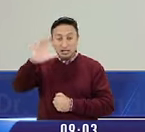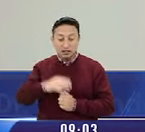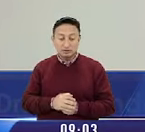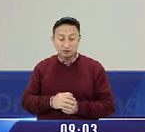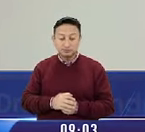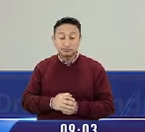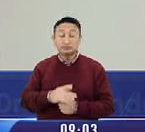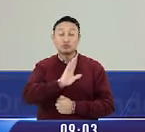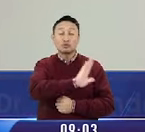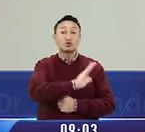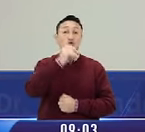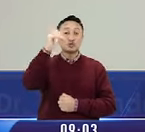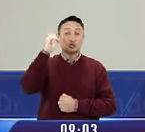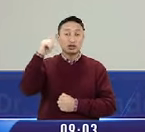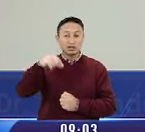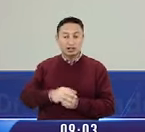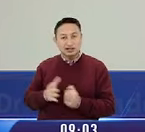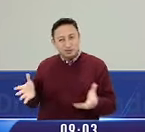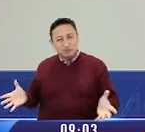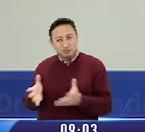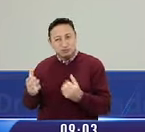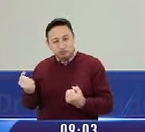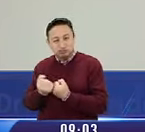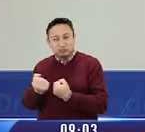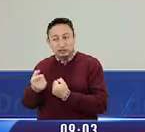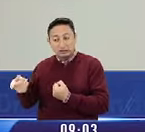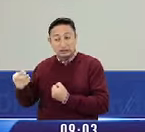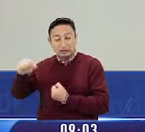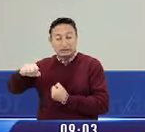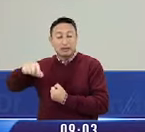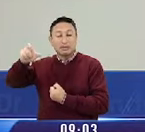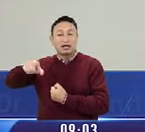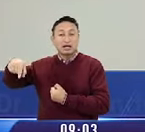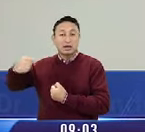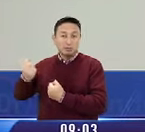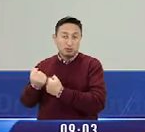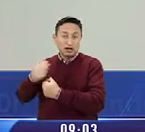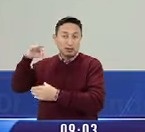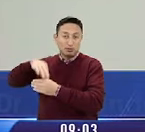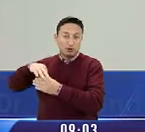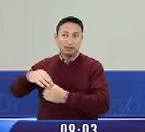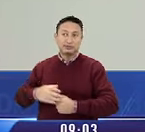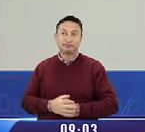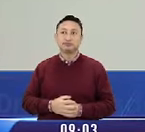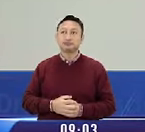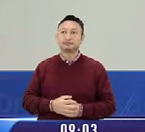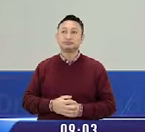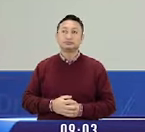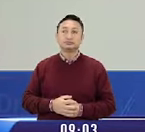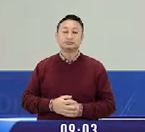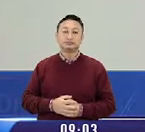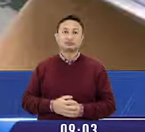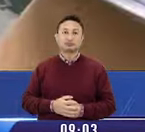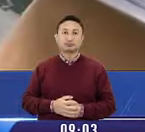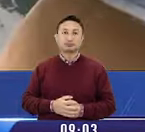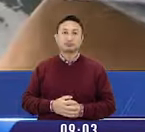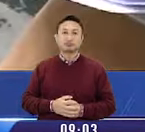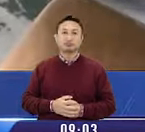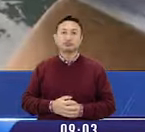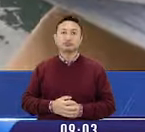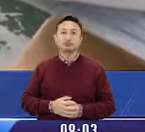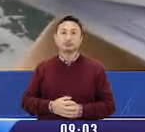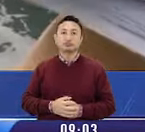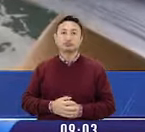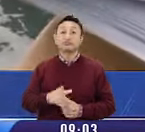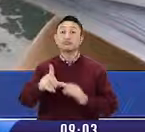que los líderes de esa organización política combinan a la militancia y a la ciudadanía a sufragar a favor del denunciado. Lo que